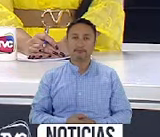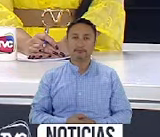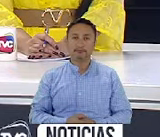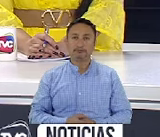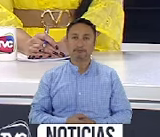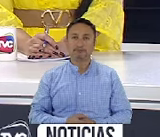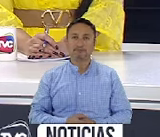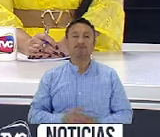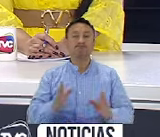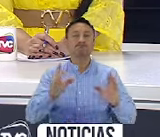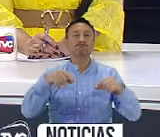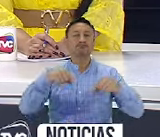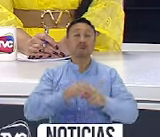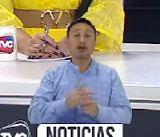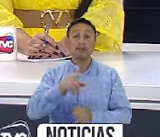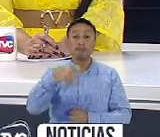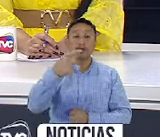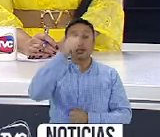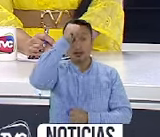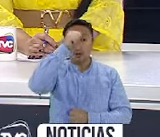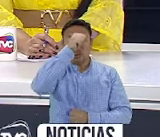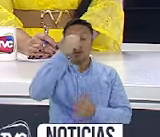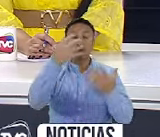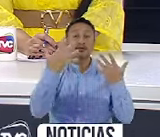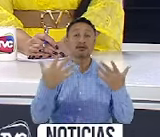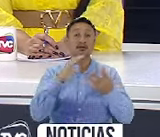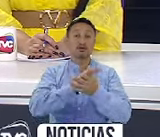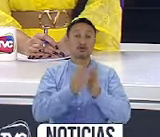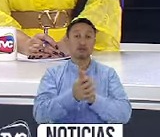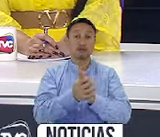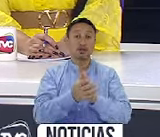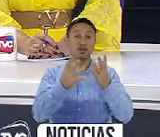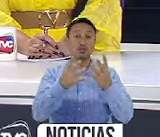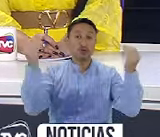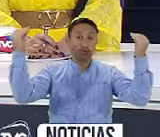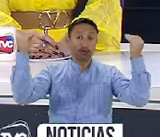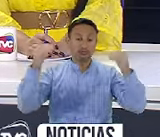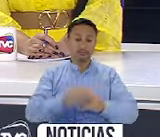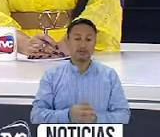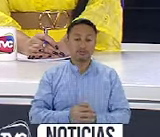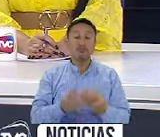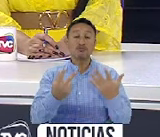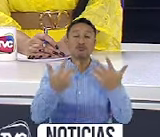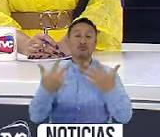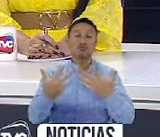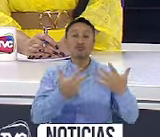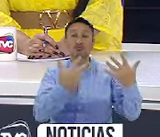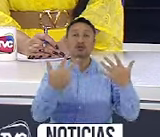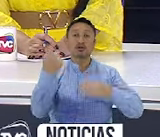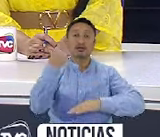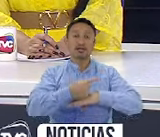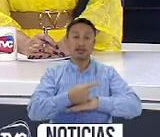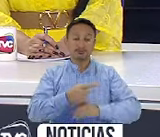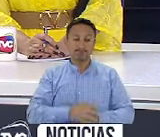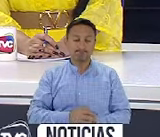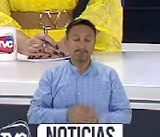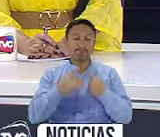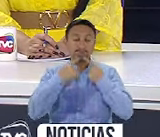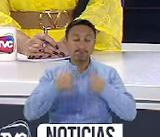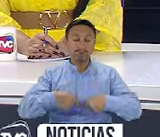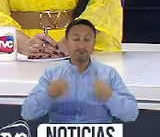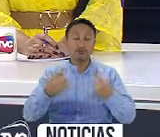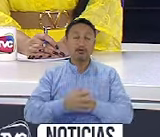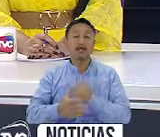Atención, desde el próximo domingo 10 de noviembre, los cortes de energía serán de 8 horas por día. El anuncio lo realizó la ministra